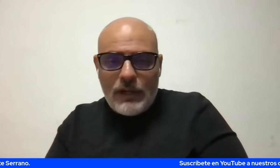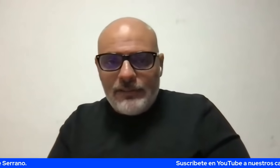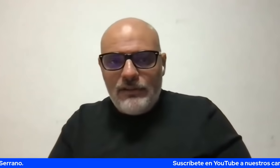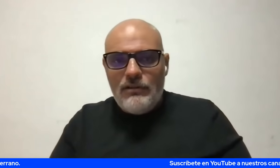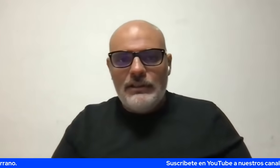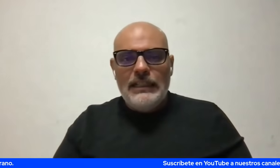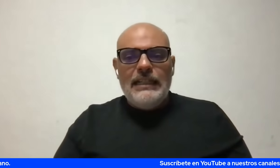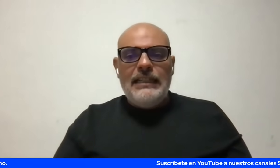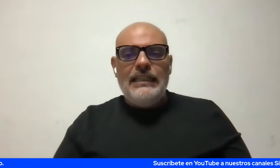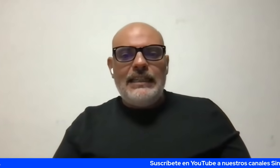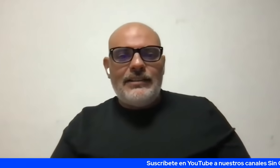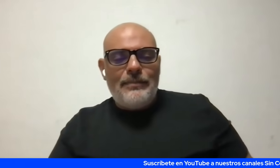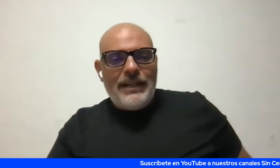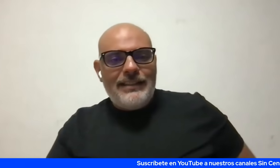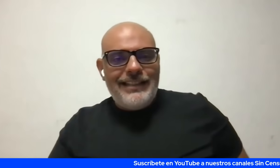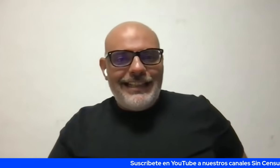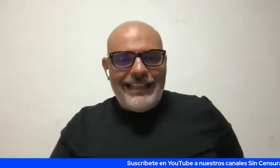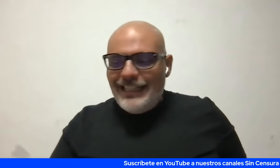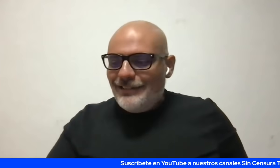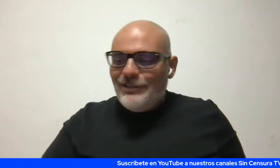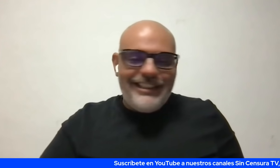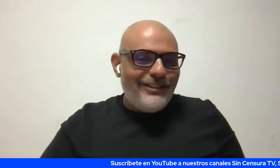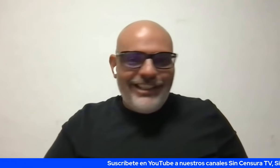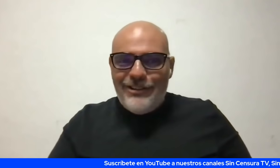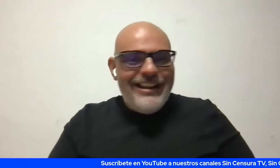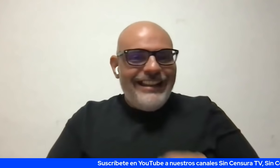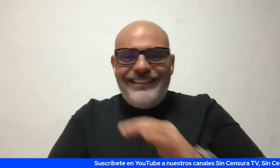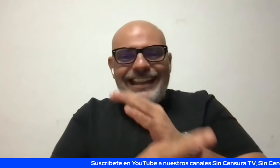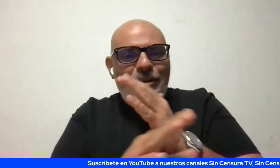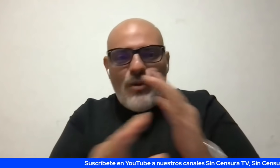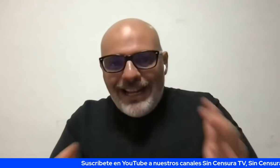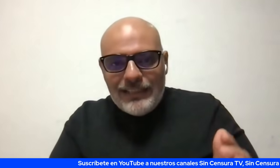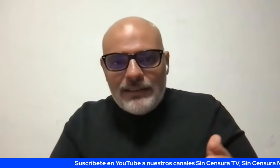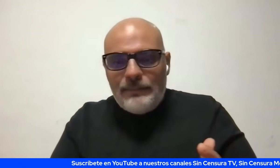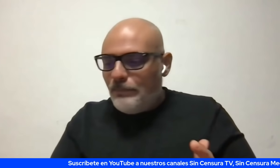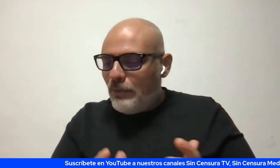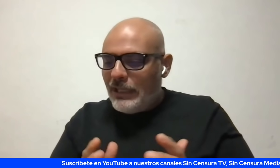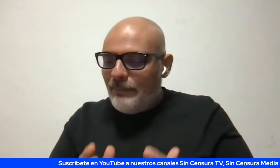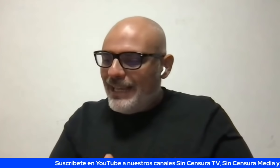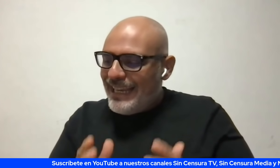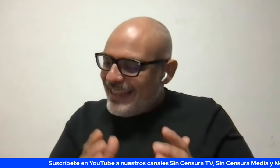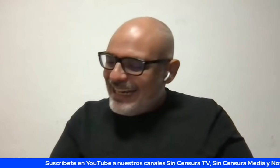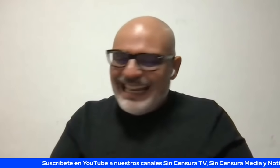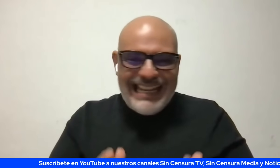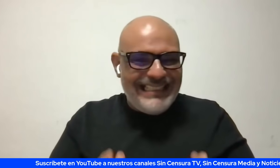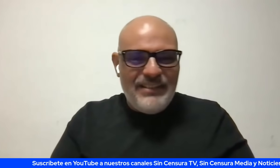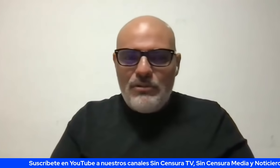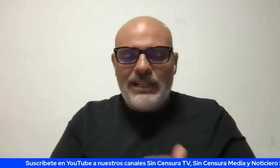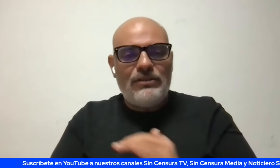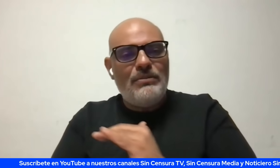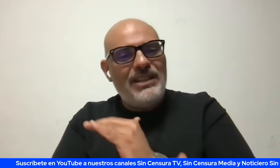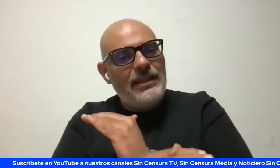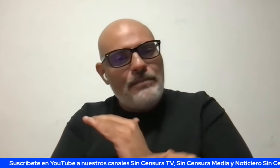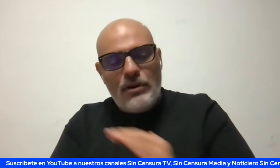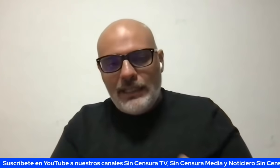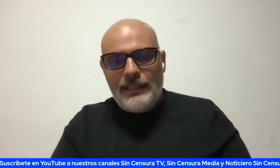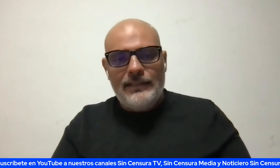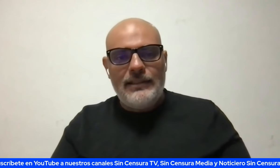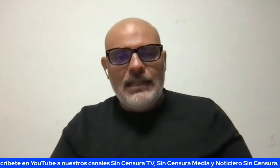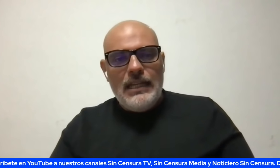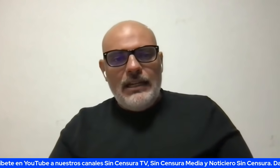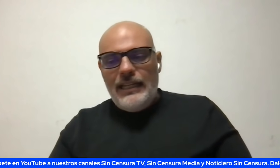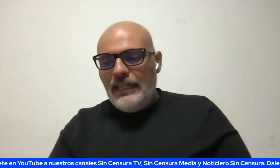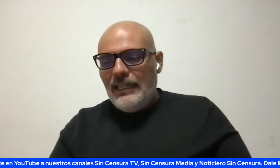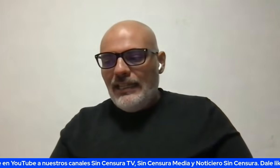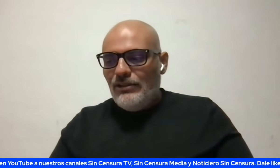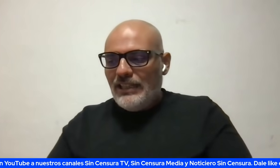por la revocación. Y esa parte es donde yo digo, se encueran, porque me queda clarísimo que son bien